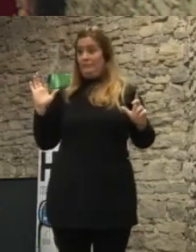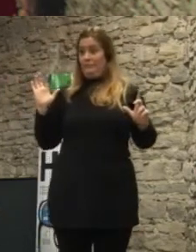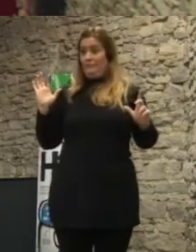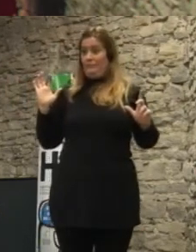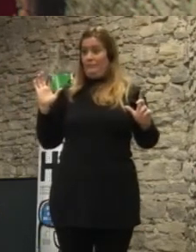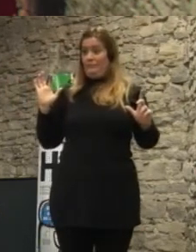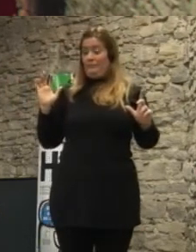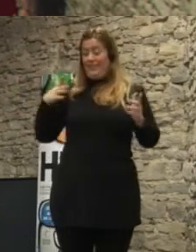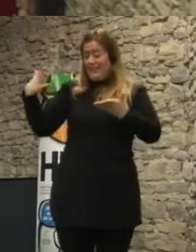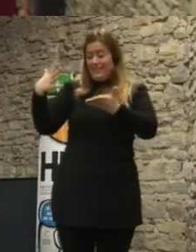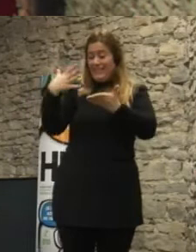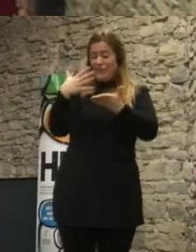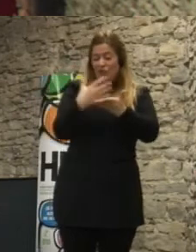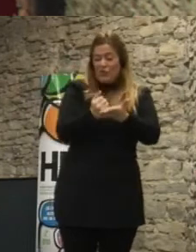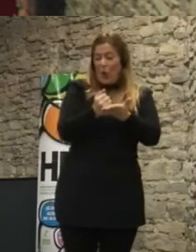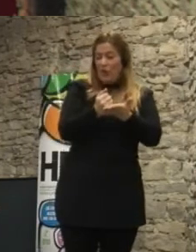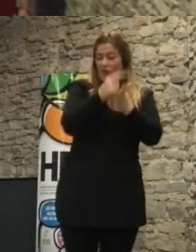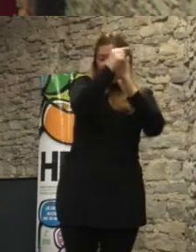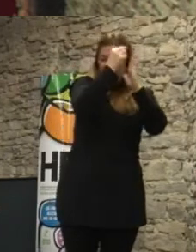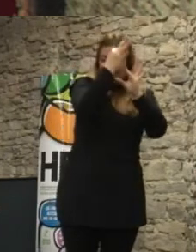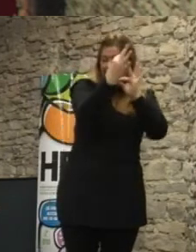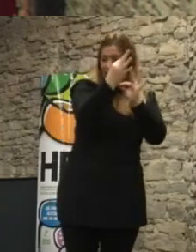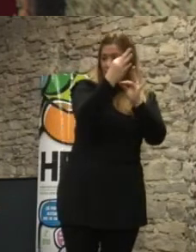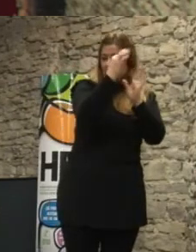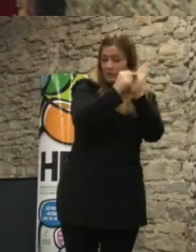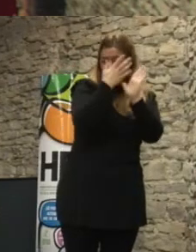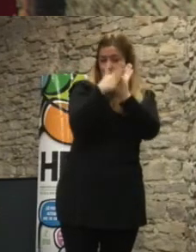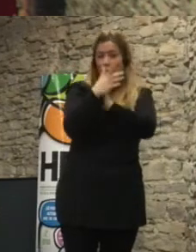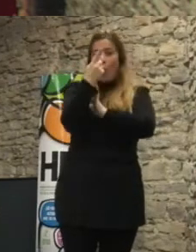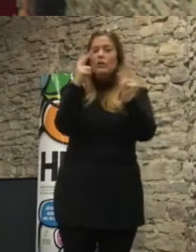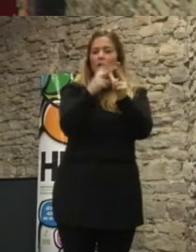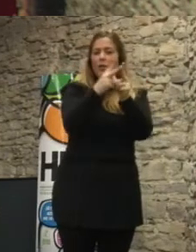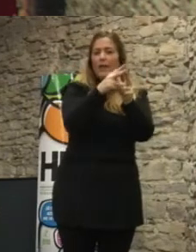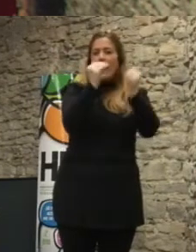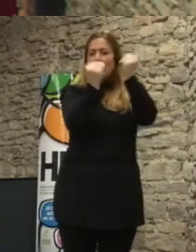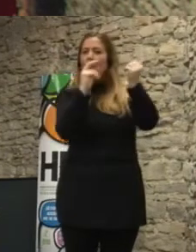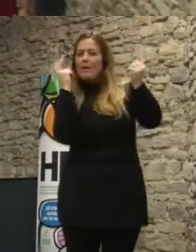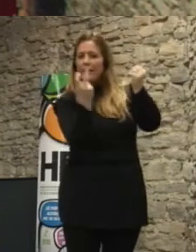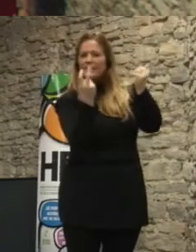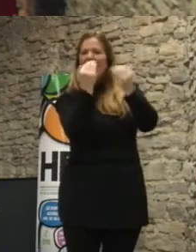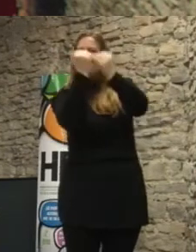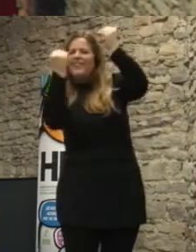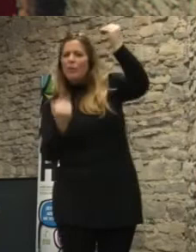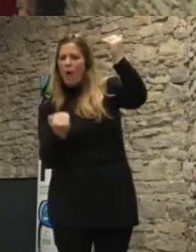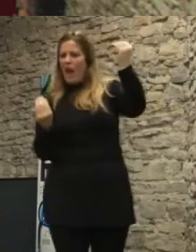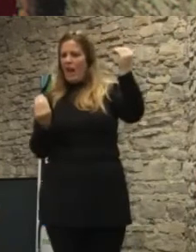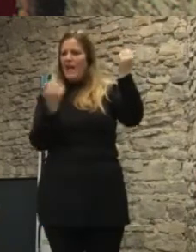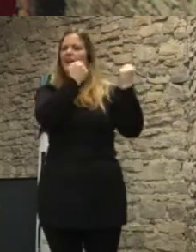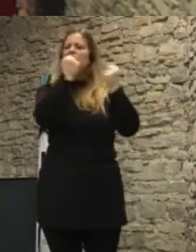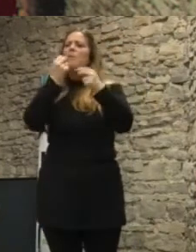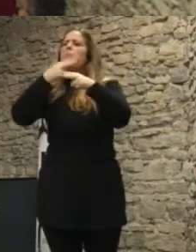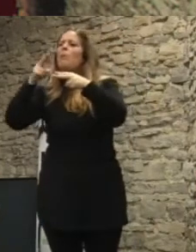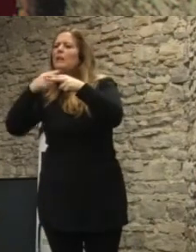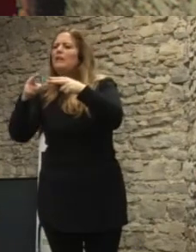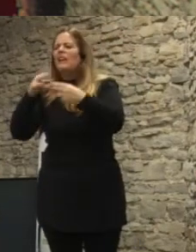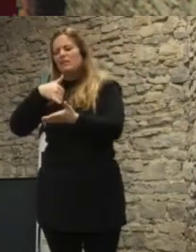una sociedad más diversa, una sociedad más desigual, unas instituciones políticas más debilitadas frente